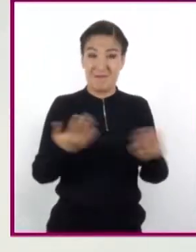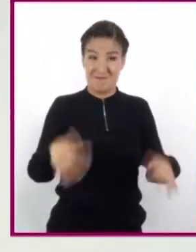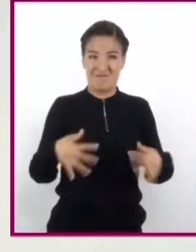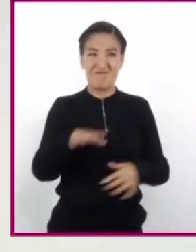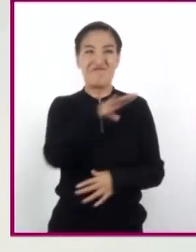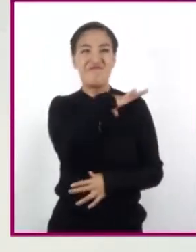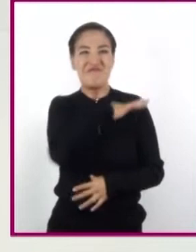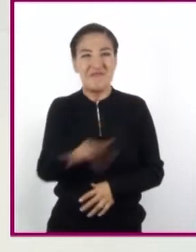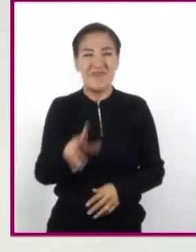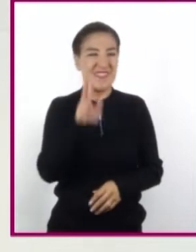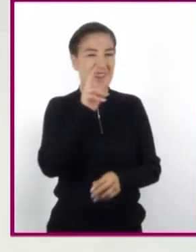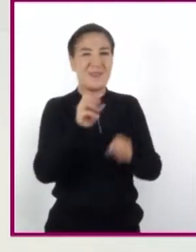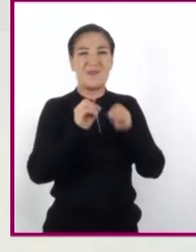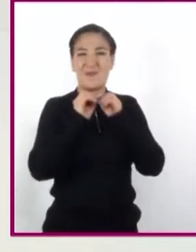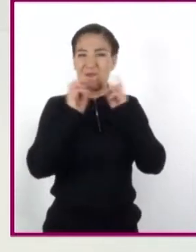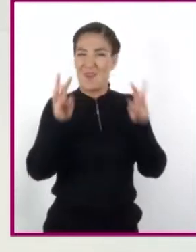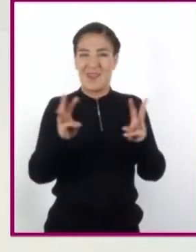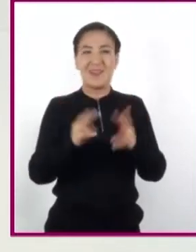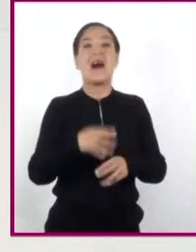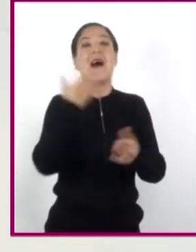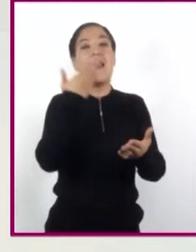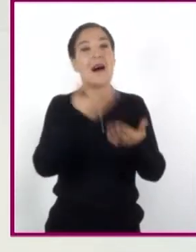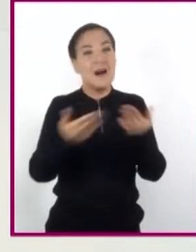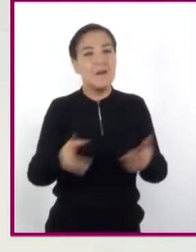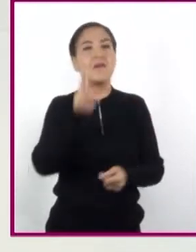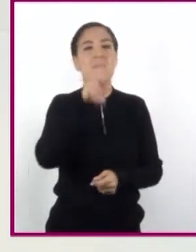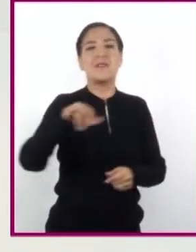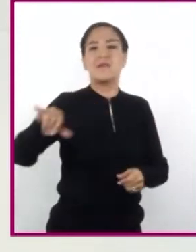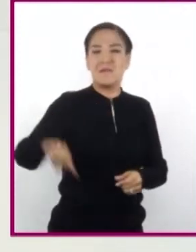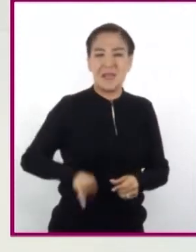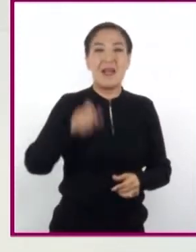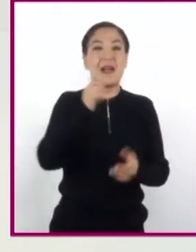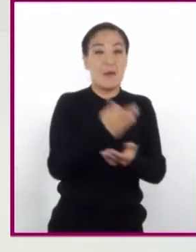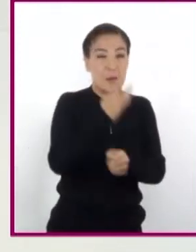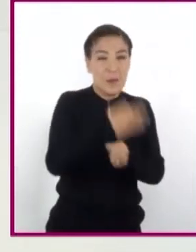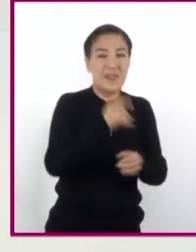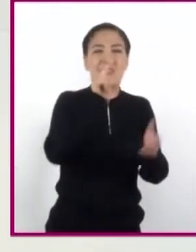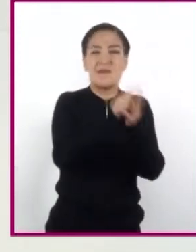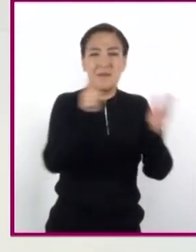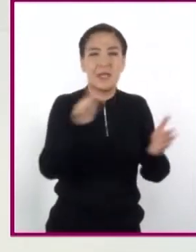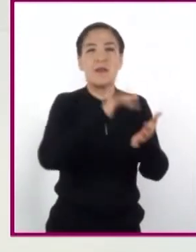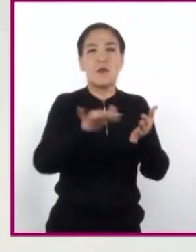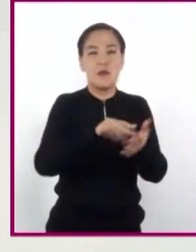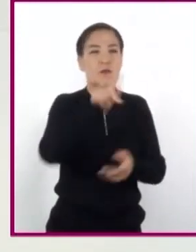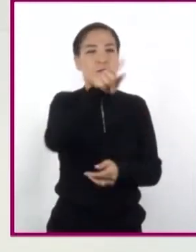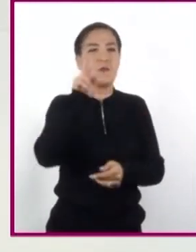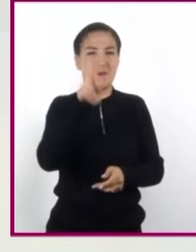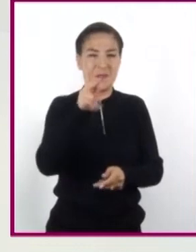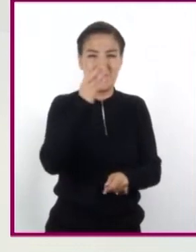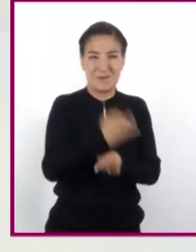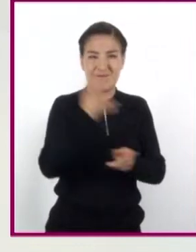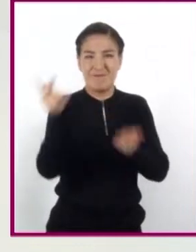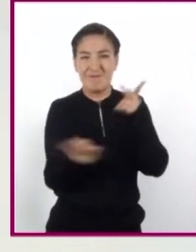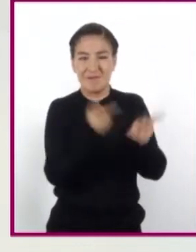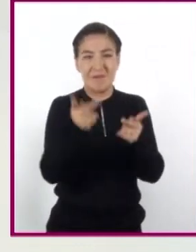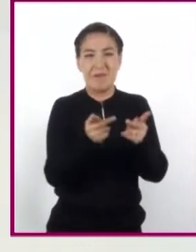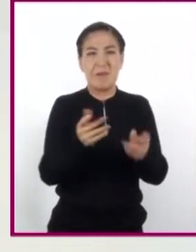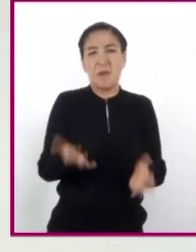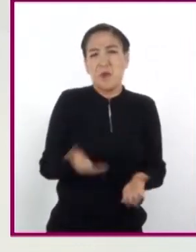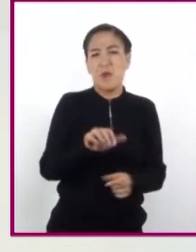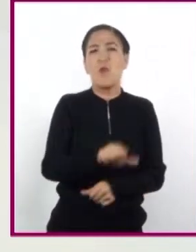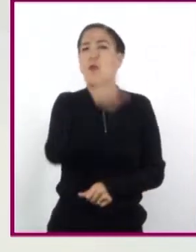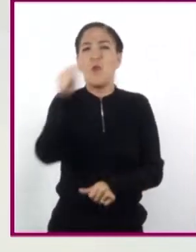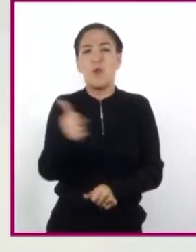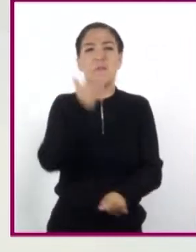Impresionante, ¿no? Ahora, con base en la lectura, los invito a reflexionar acerca de las siguientes interrogantes. ¿Qué otros